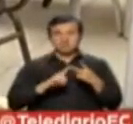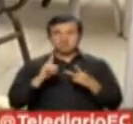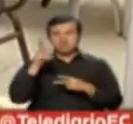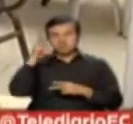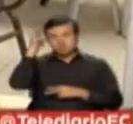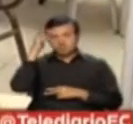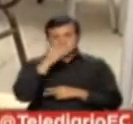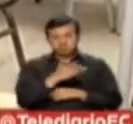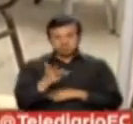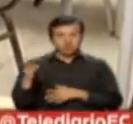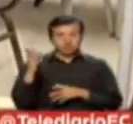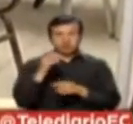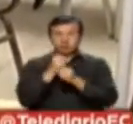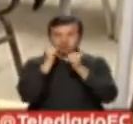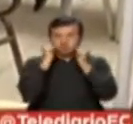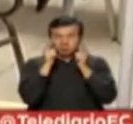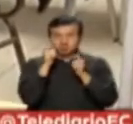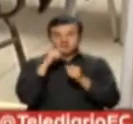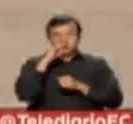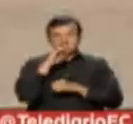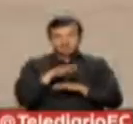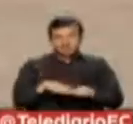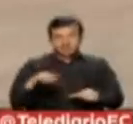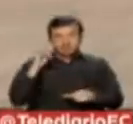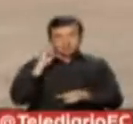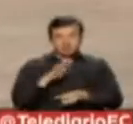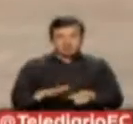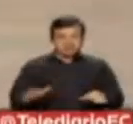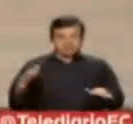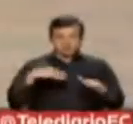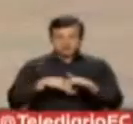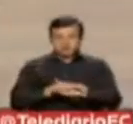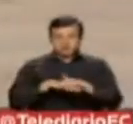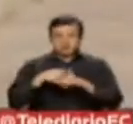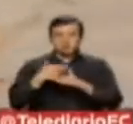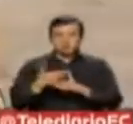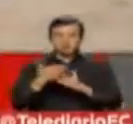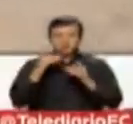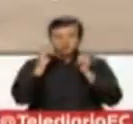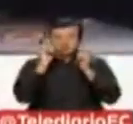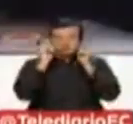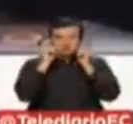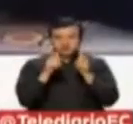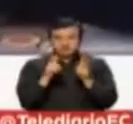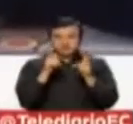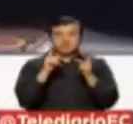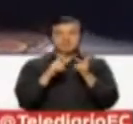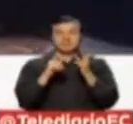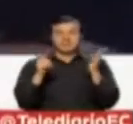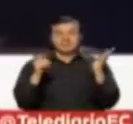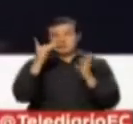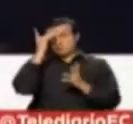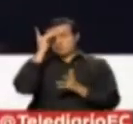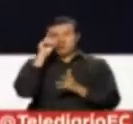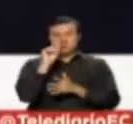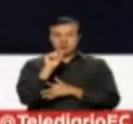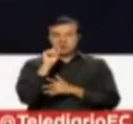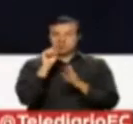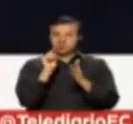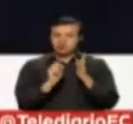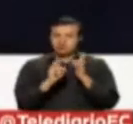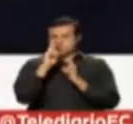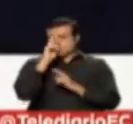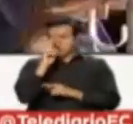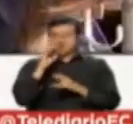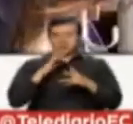el resguardo la seguridad física de los alumnos durante la entrada y la salida de la jornada escolar la dosificación de las tareas respetando